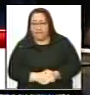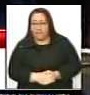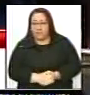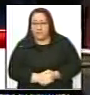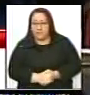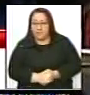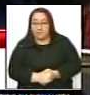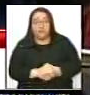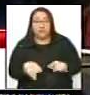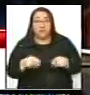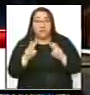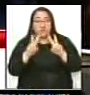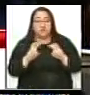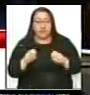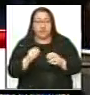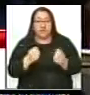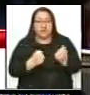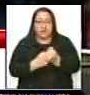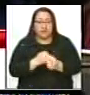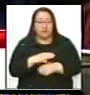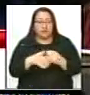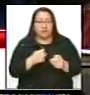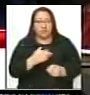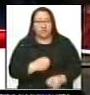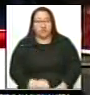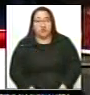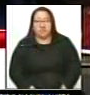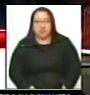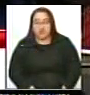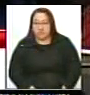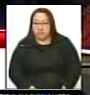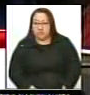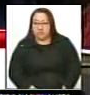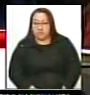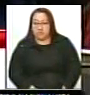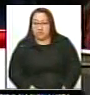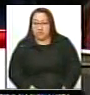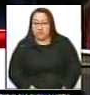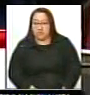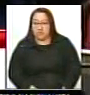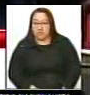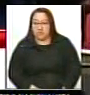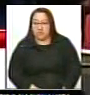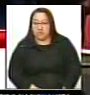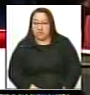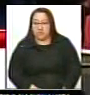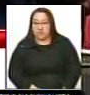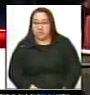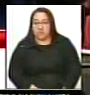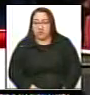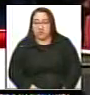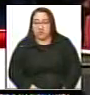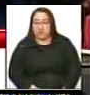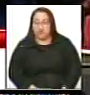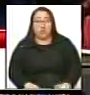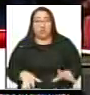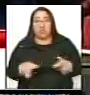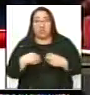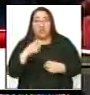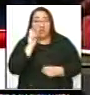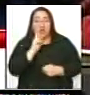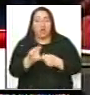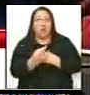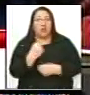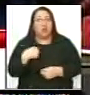esta investigación o respaldar o cuestionar, señor presidente. Pero nosotros tampoco vamos a aceptar mentiras, algún tipo de mentira contra